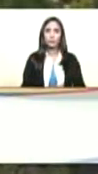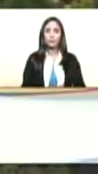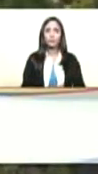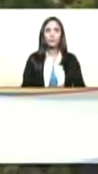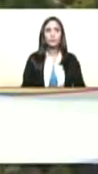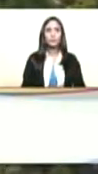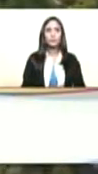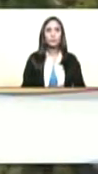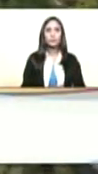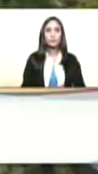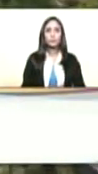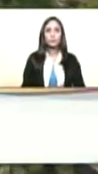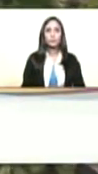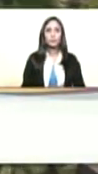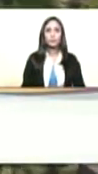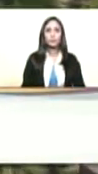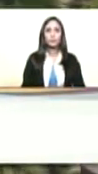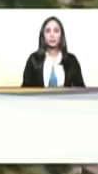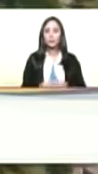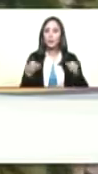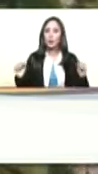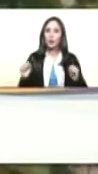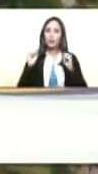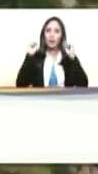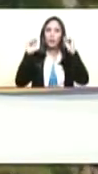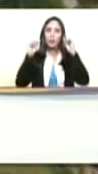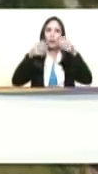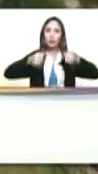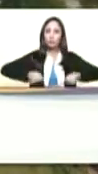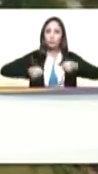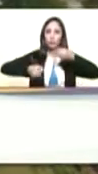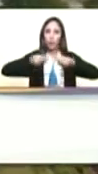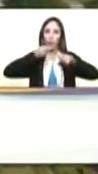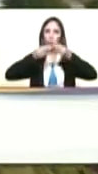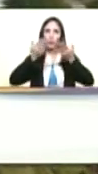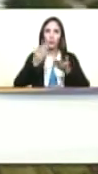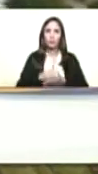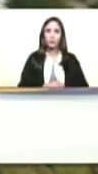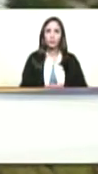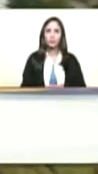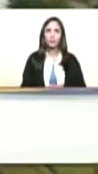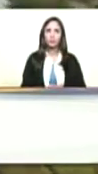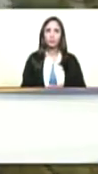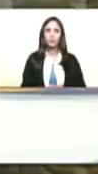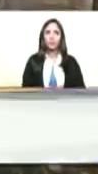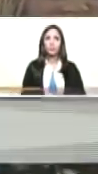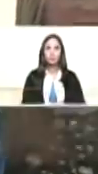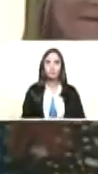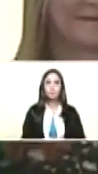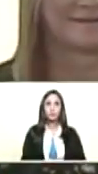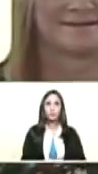ciudad. De toda Venezuela. ¡Que vivan los CLAP! ¡Música!